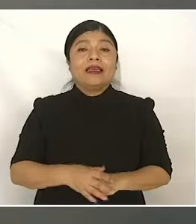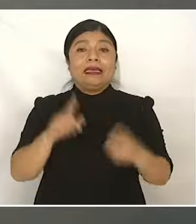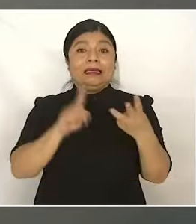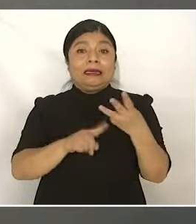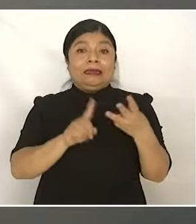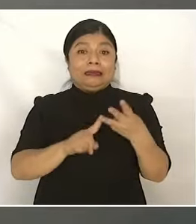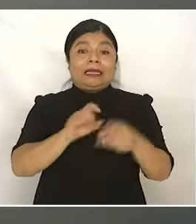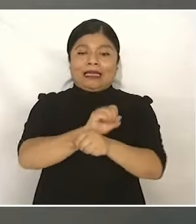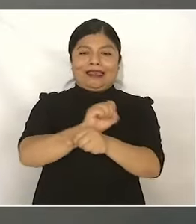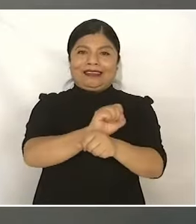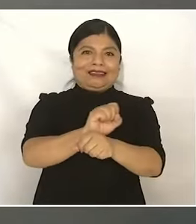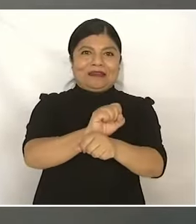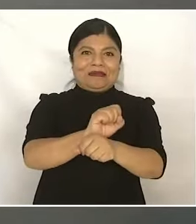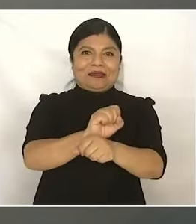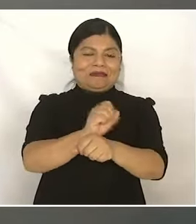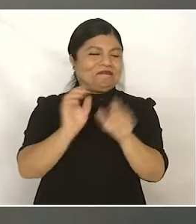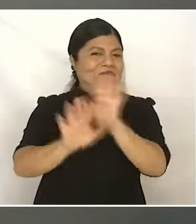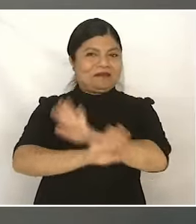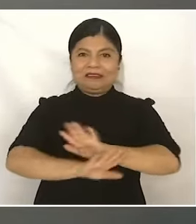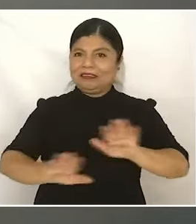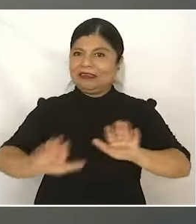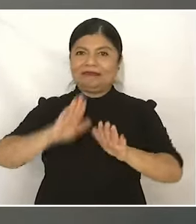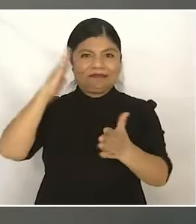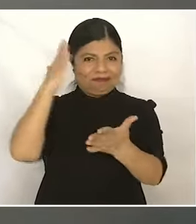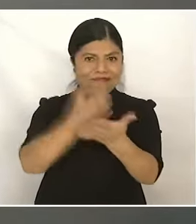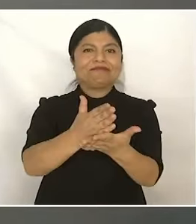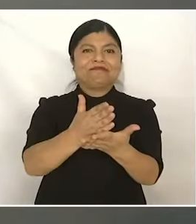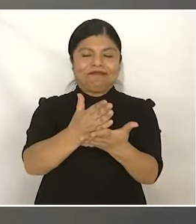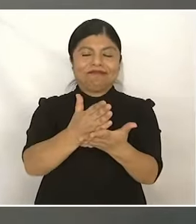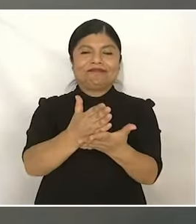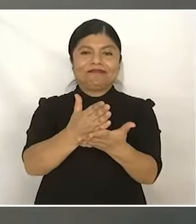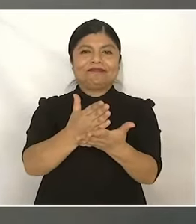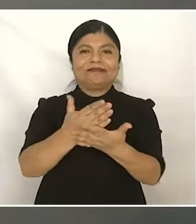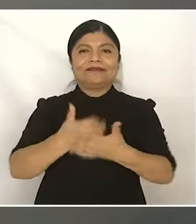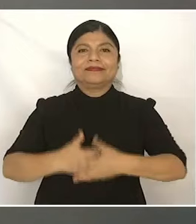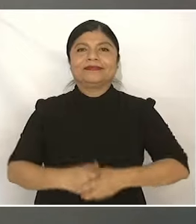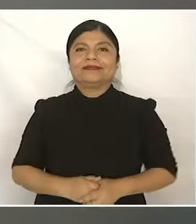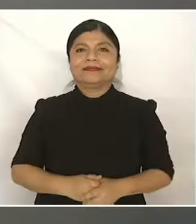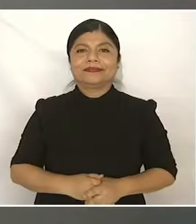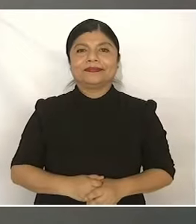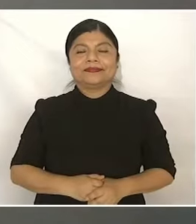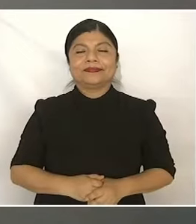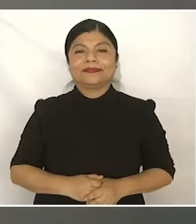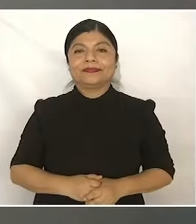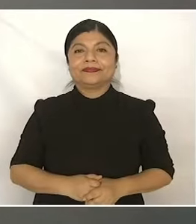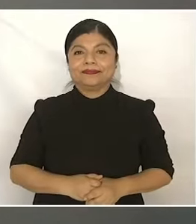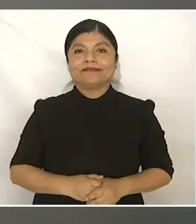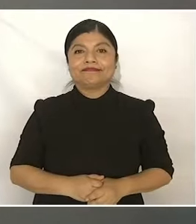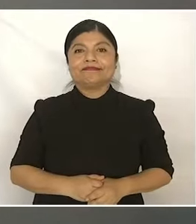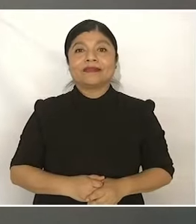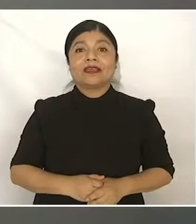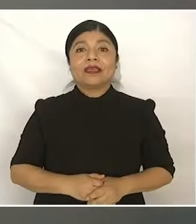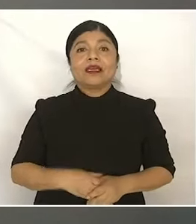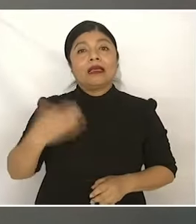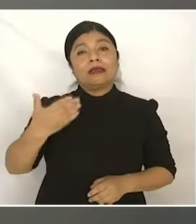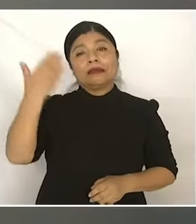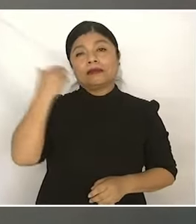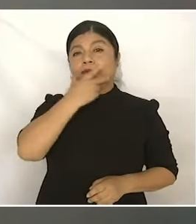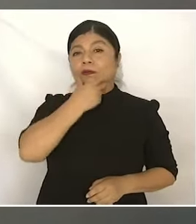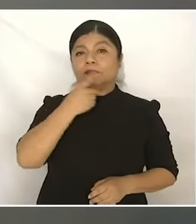esclavitud en que Porfirio Díaz tenía al pueblo de México. Tardó gobernando